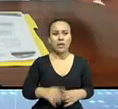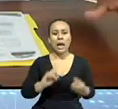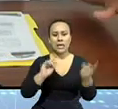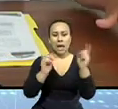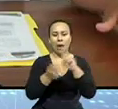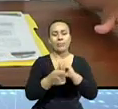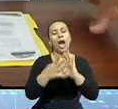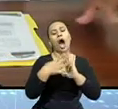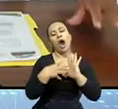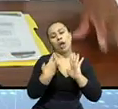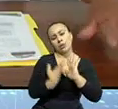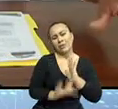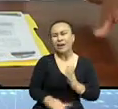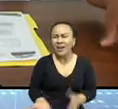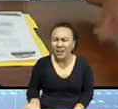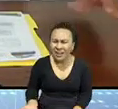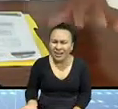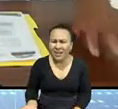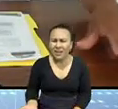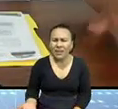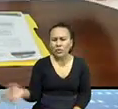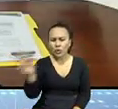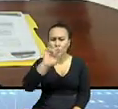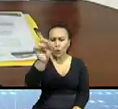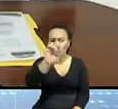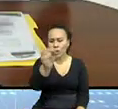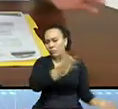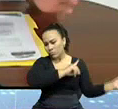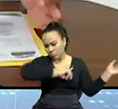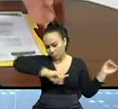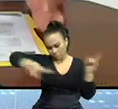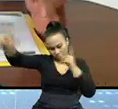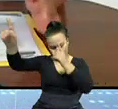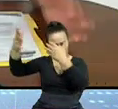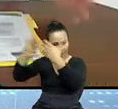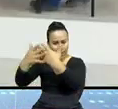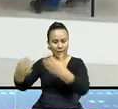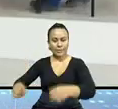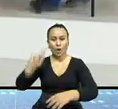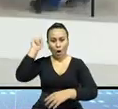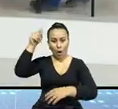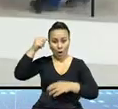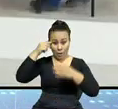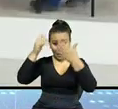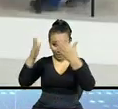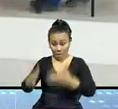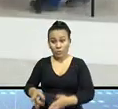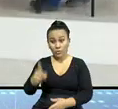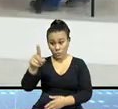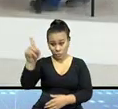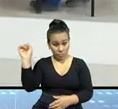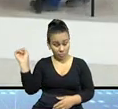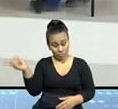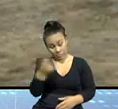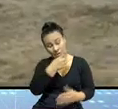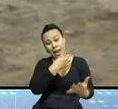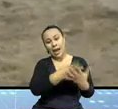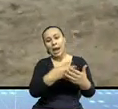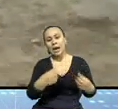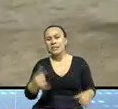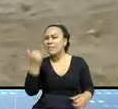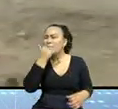ese... Ahora va a la cárcel. Bárbaro. A la cárcel, señor gobernador, si es que usted no estuvo ahí embarrado, a la cárcel con todos